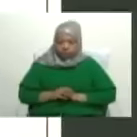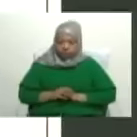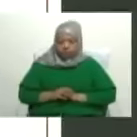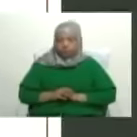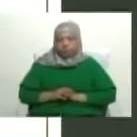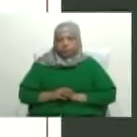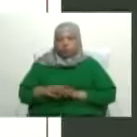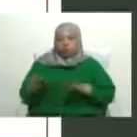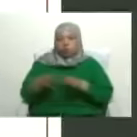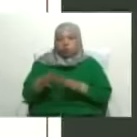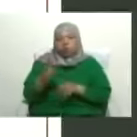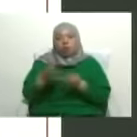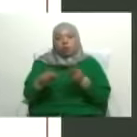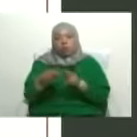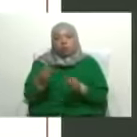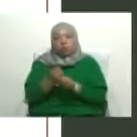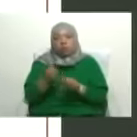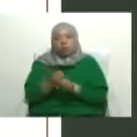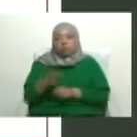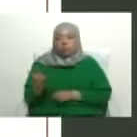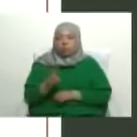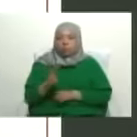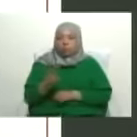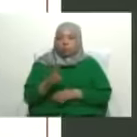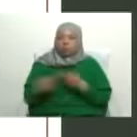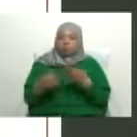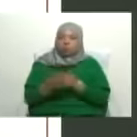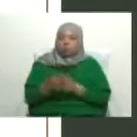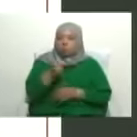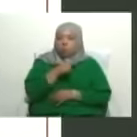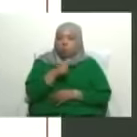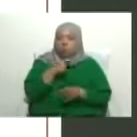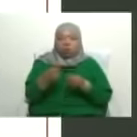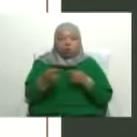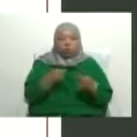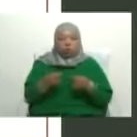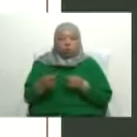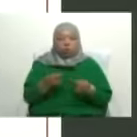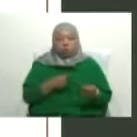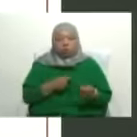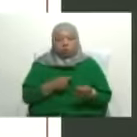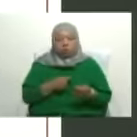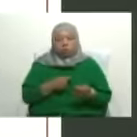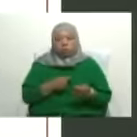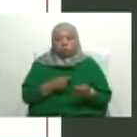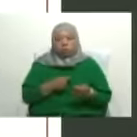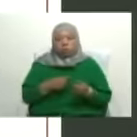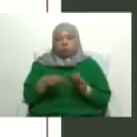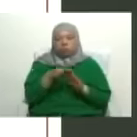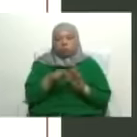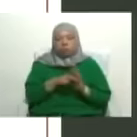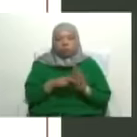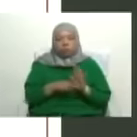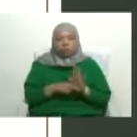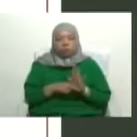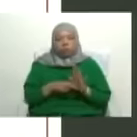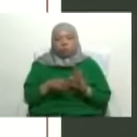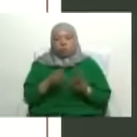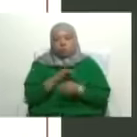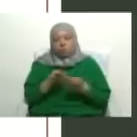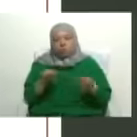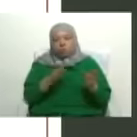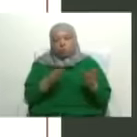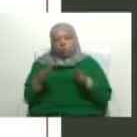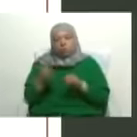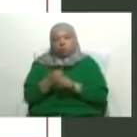Operación de paz y estabilización en Venezuela conlleva el reto de controlar el territorio y neutralización de una compleja y